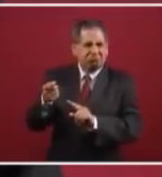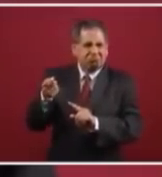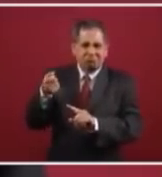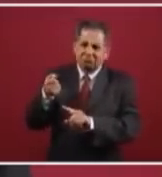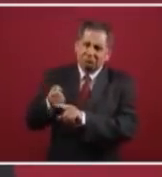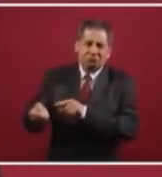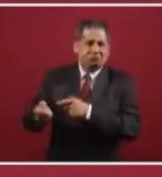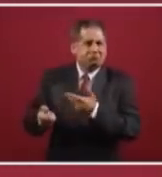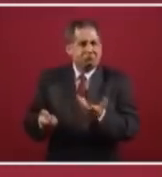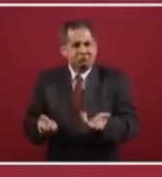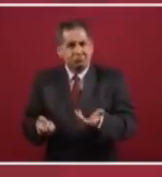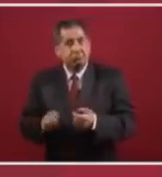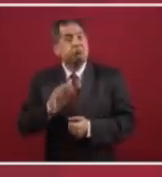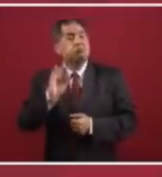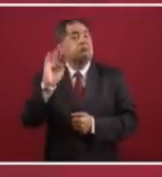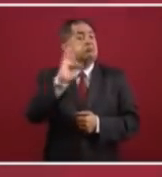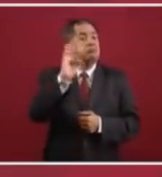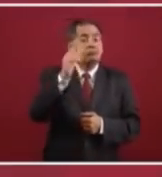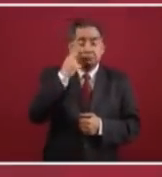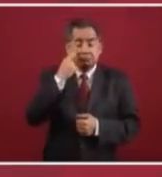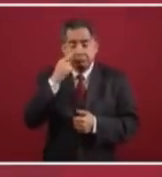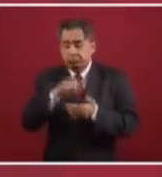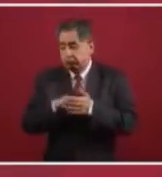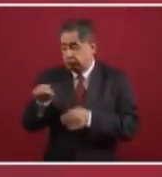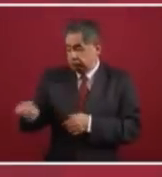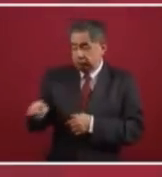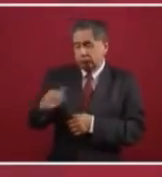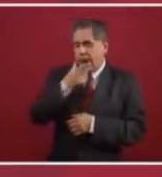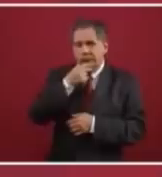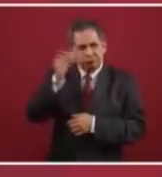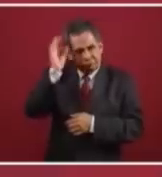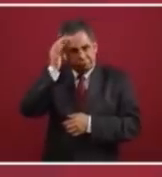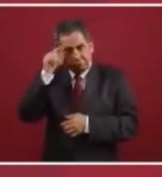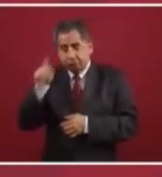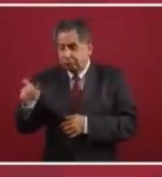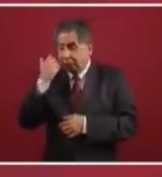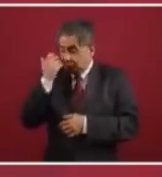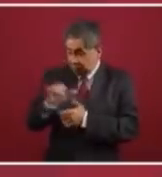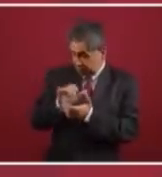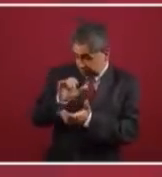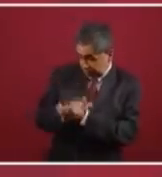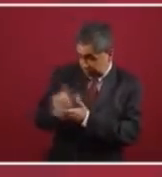Si se quería cazar un peón,